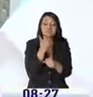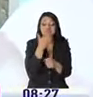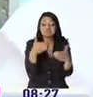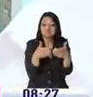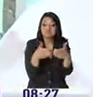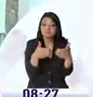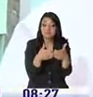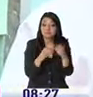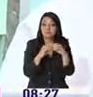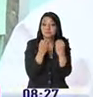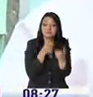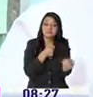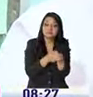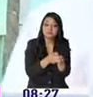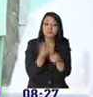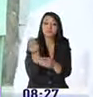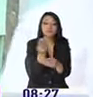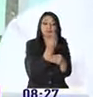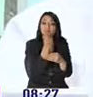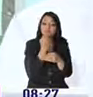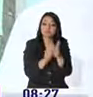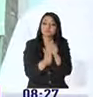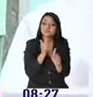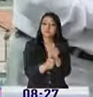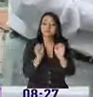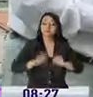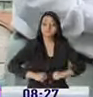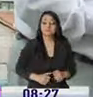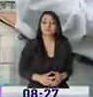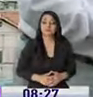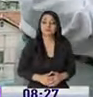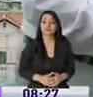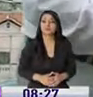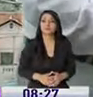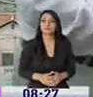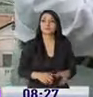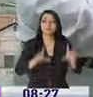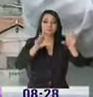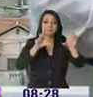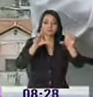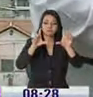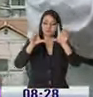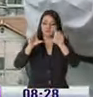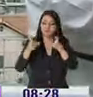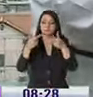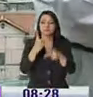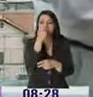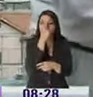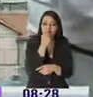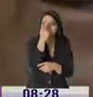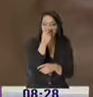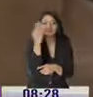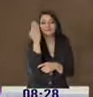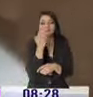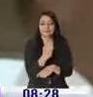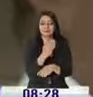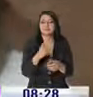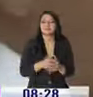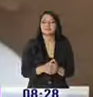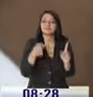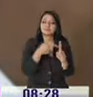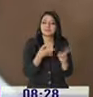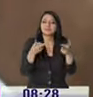que apoyen a la juventud en nuestro asunto del deporte. Unas cuantas fotografías y las carcajadas guarda Enrique, quien también es querido en el